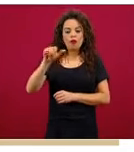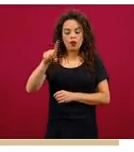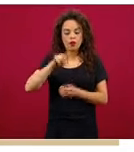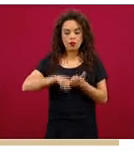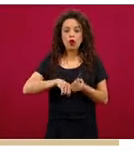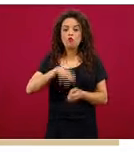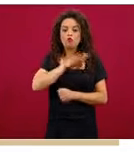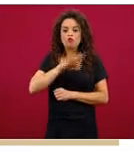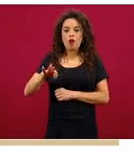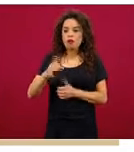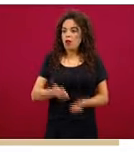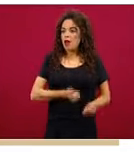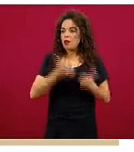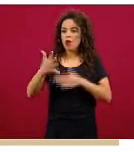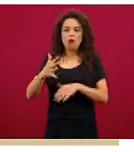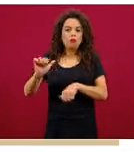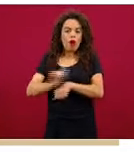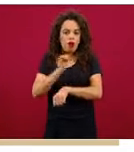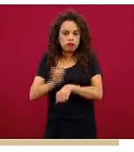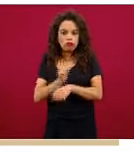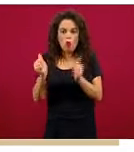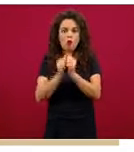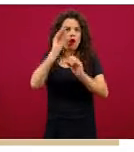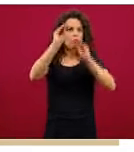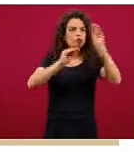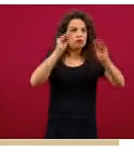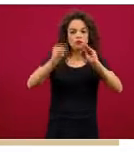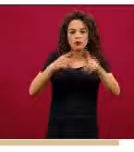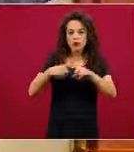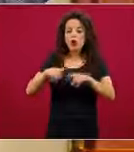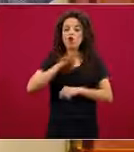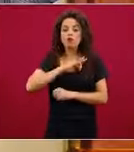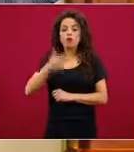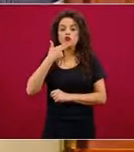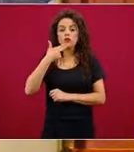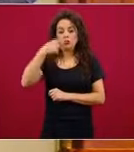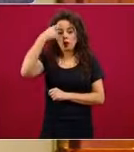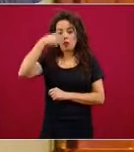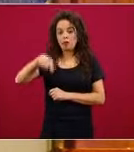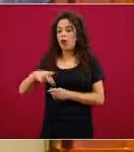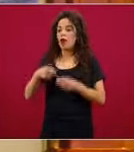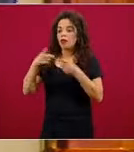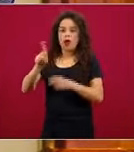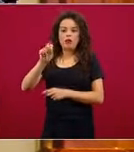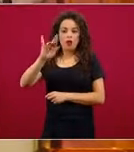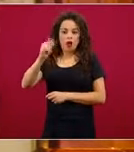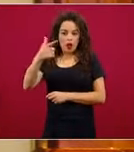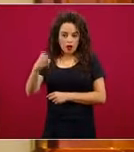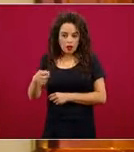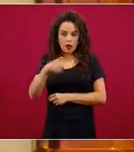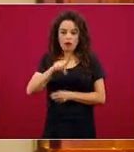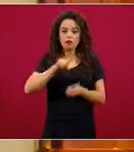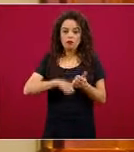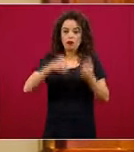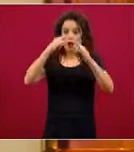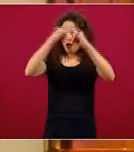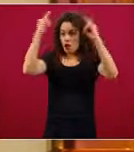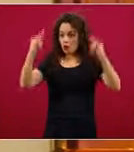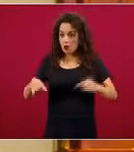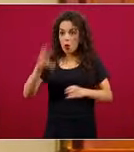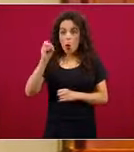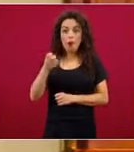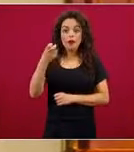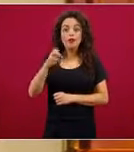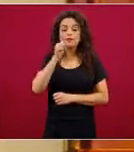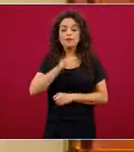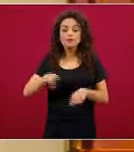tenga ruedas, un vehículo que esté adaptado, que pueda servir para triage, que tenga una carpa expandible, o que incluso el mismo vehículo se